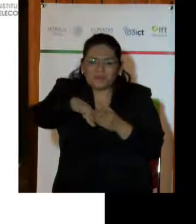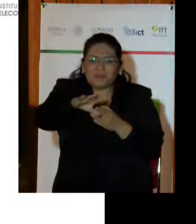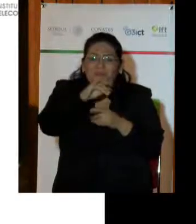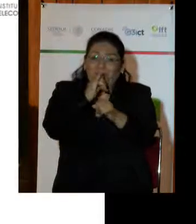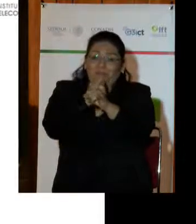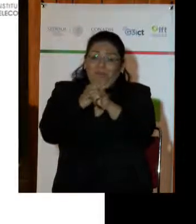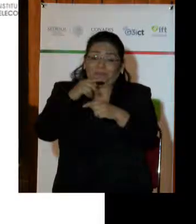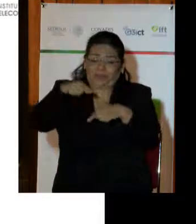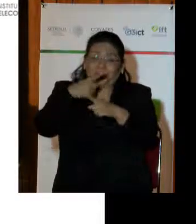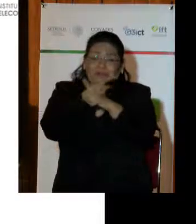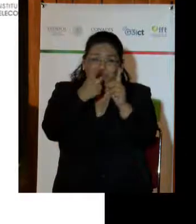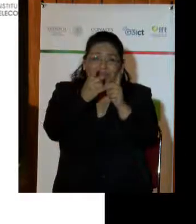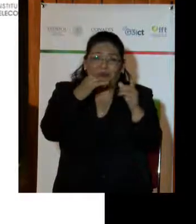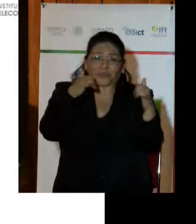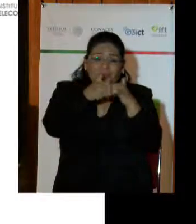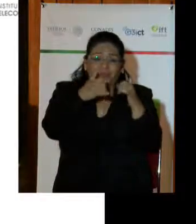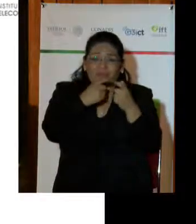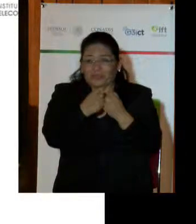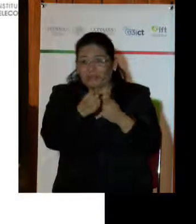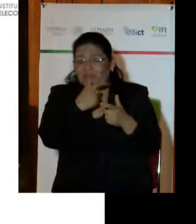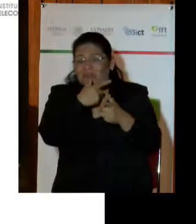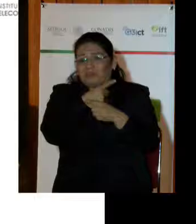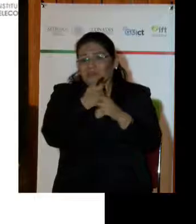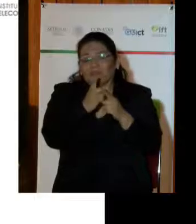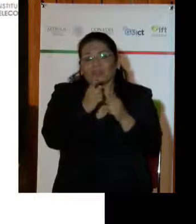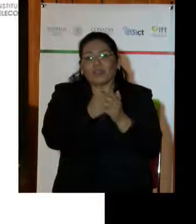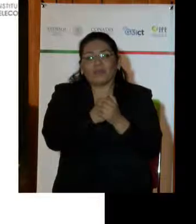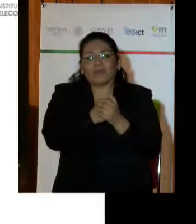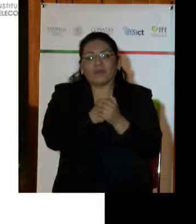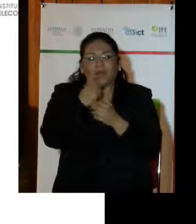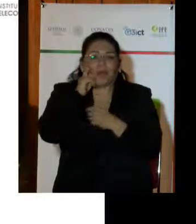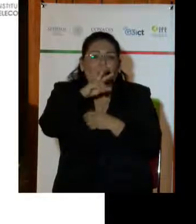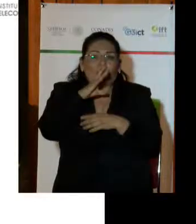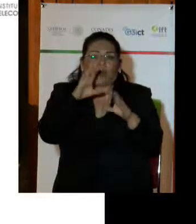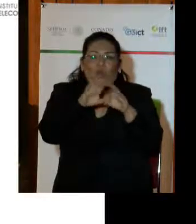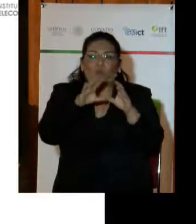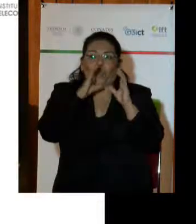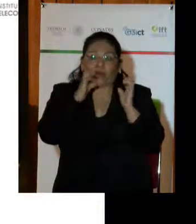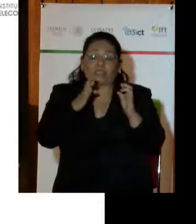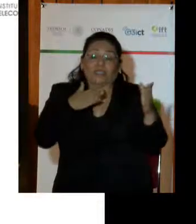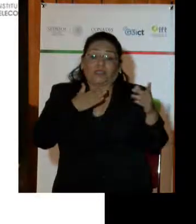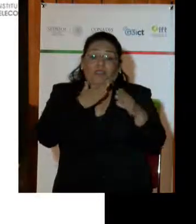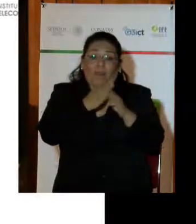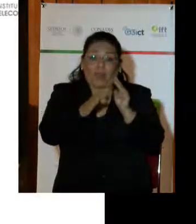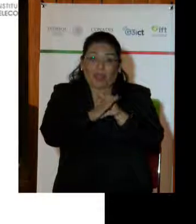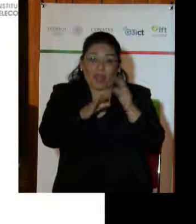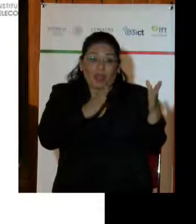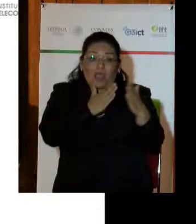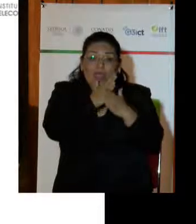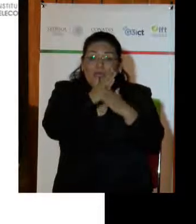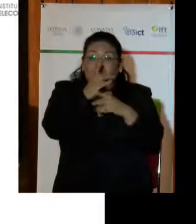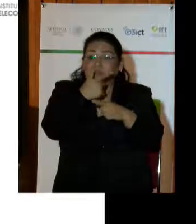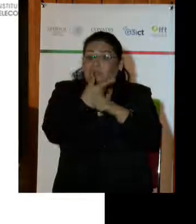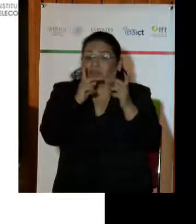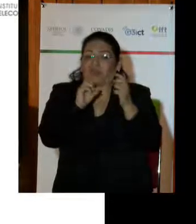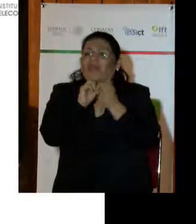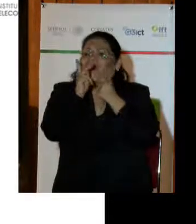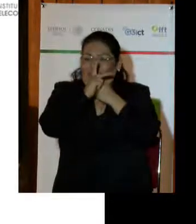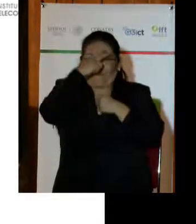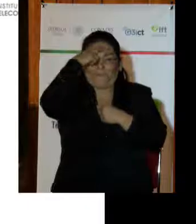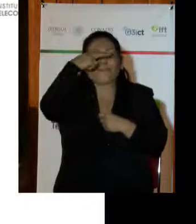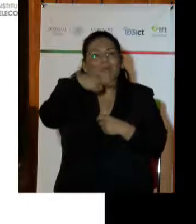de distintos servicios de telecomunicaciones, a ver cómo estaban en materia de accesibilidad en distintos países y en México,